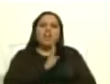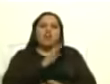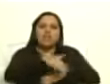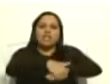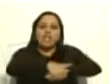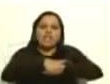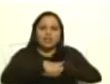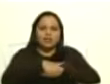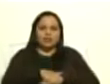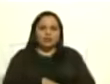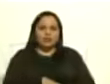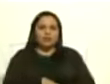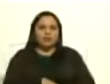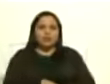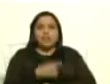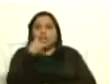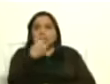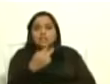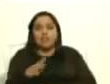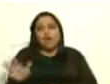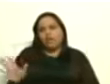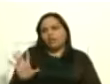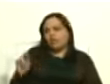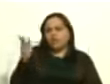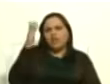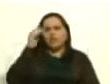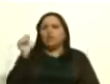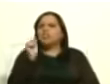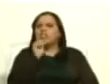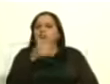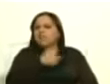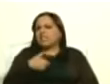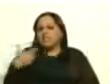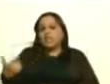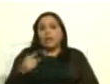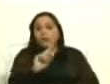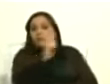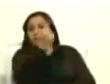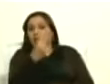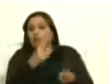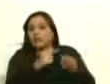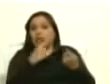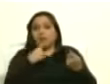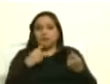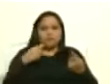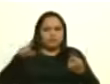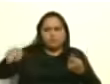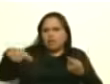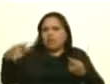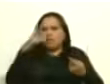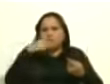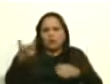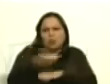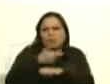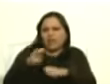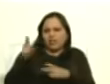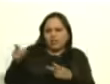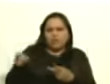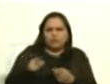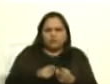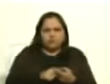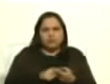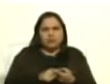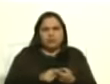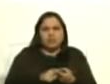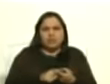Inglaterra, y entonces dicen, es que no sabemos cuál es el gobierno. Primero dijeron que nosotros no éramos el gobierno de Venezuela, sino al que ellos